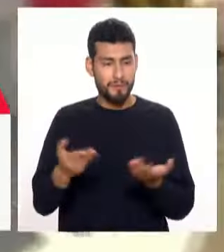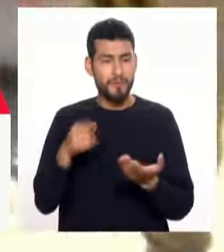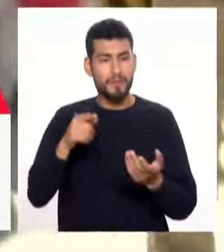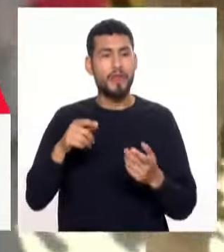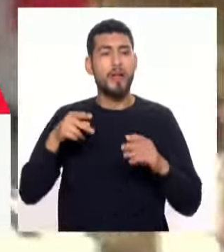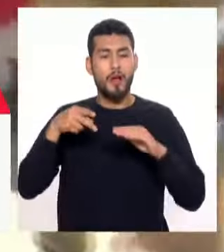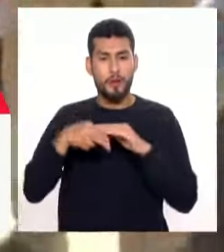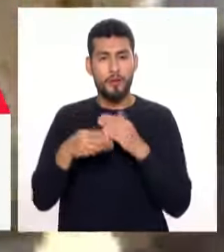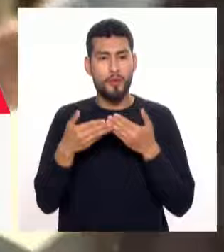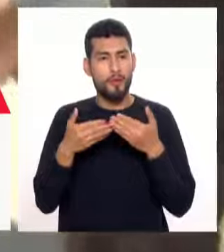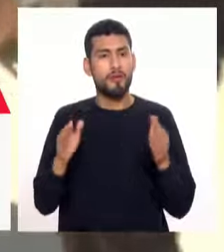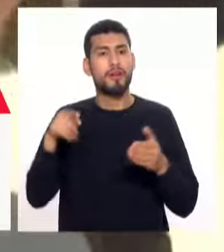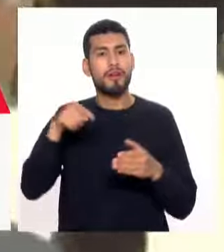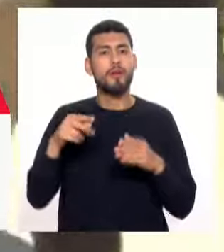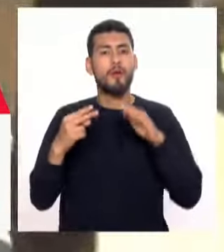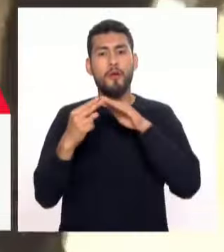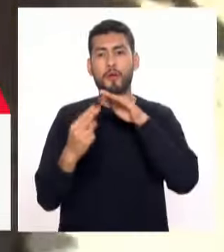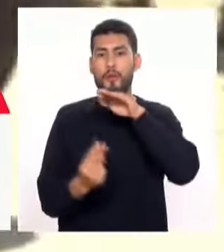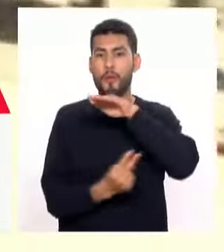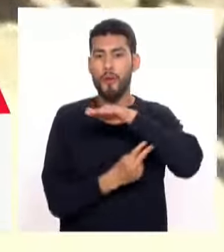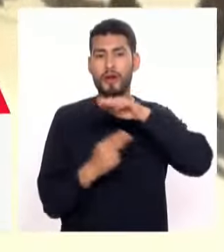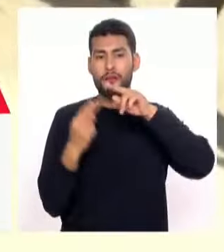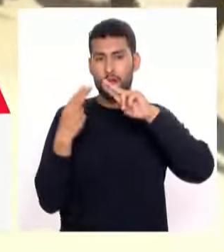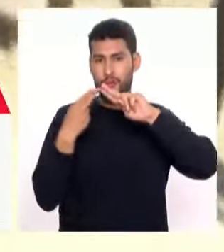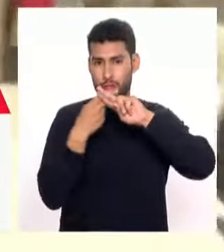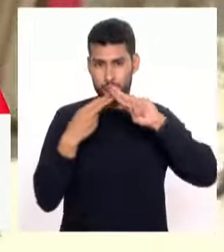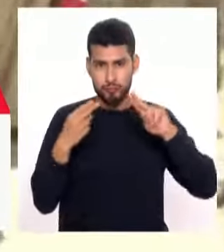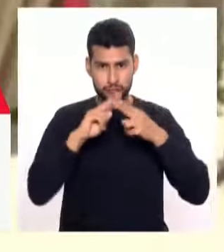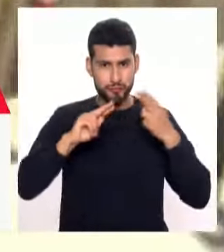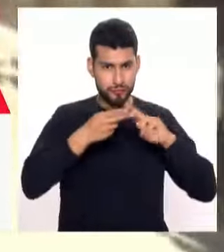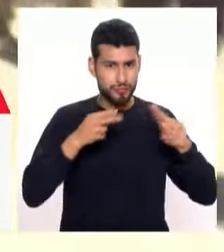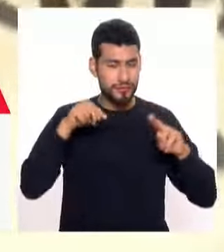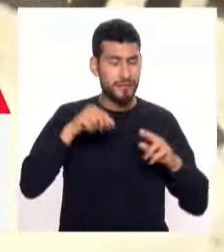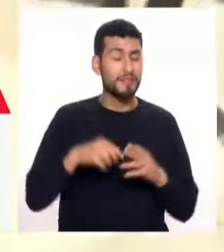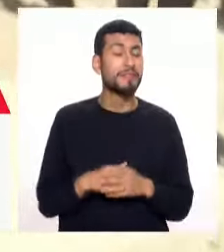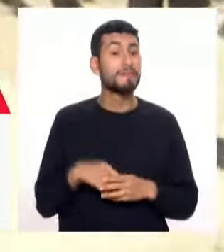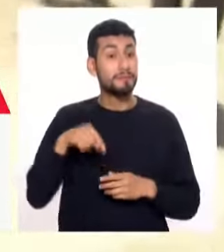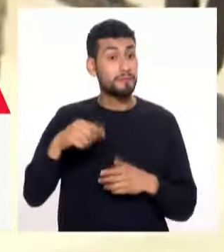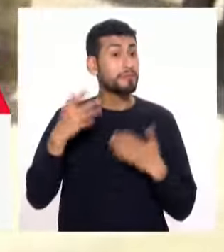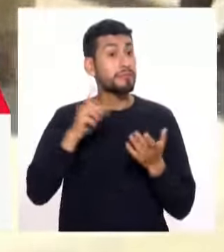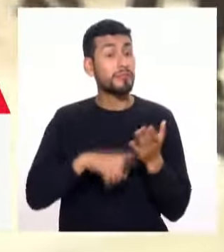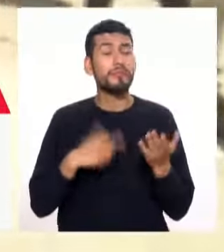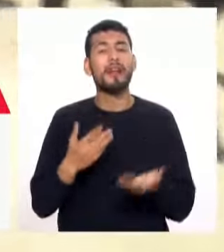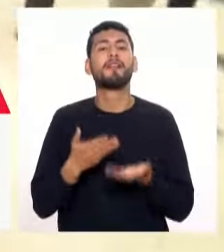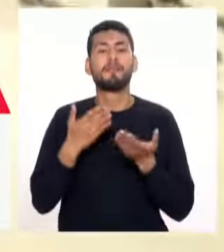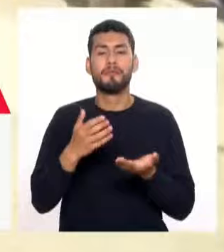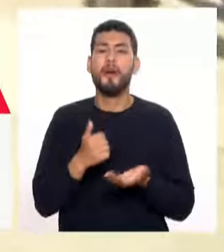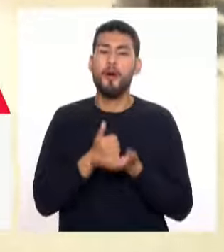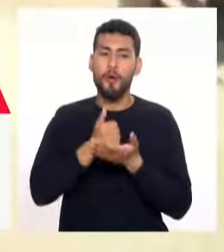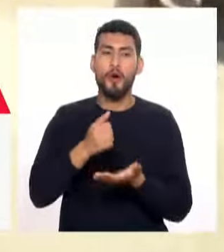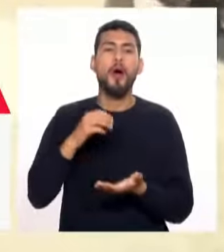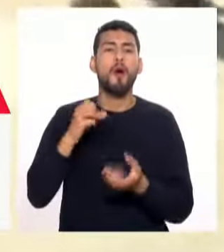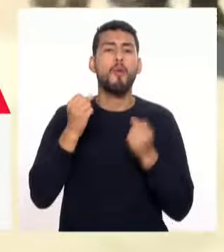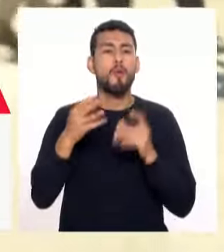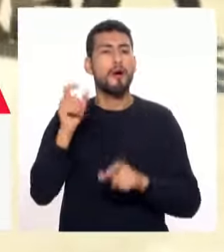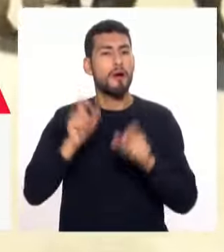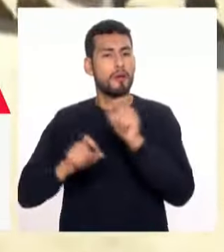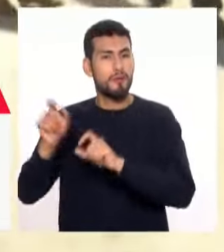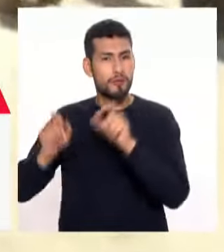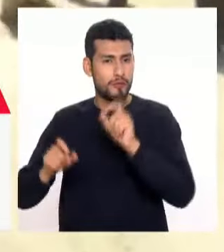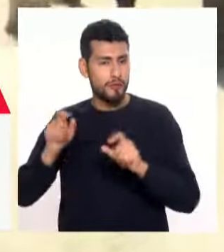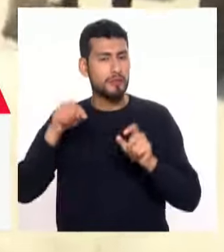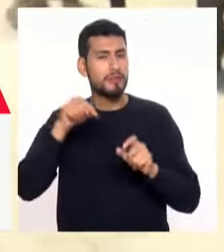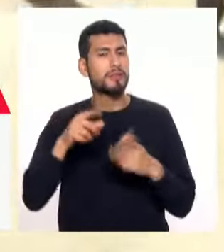este puente modular que, como lo hemos dado a conocer, va a beneficiar a muchas personas que